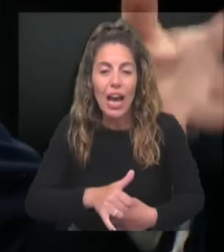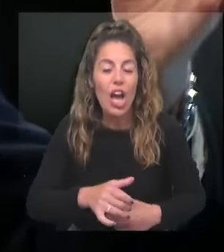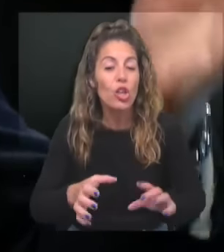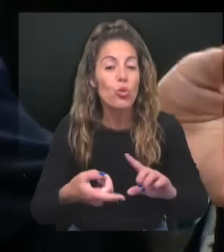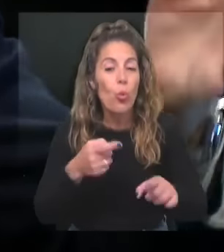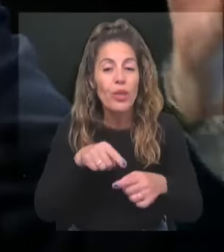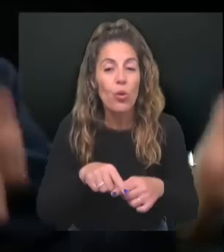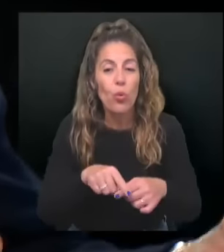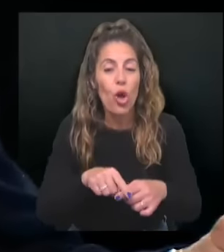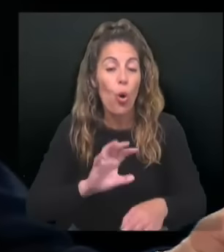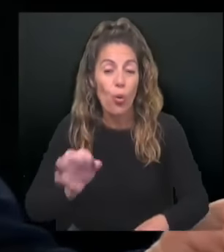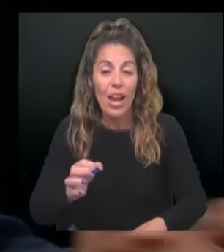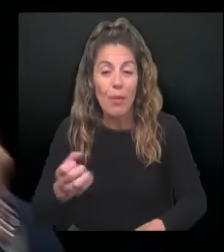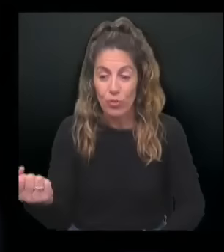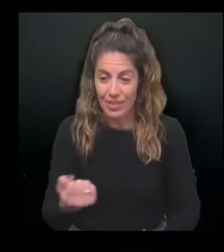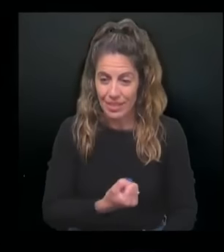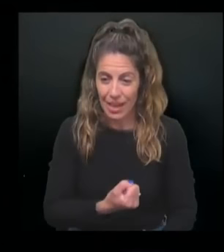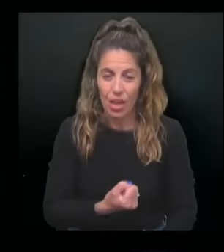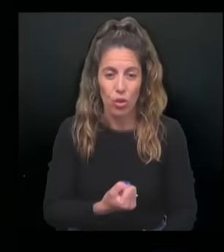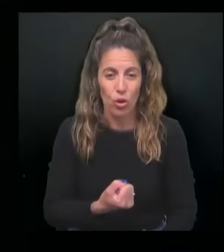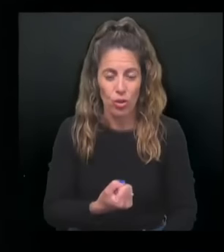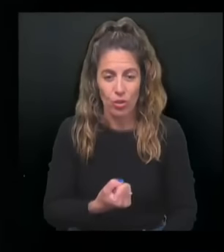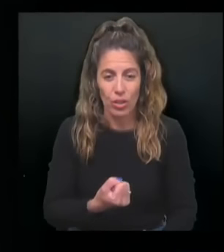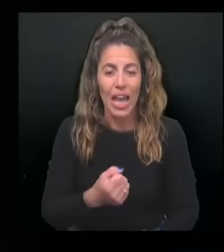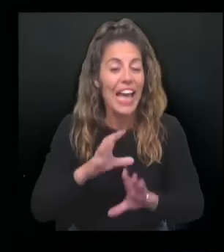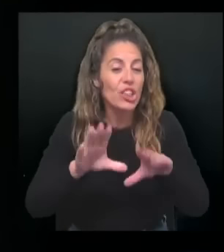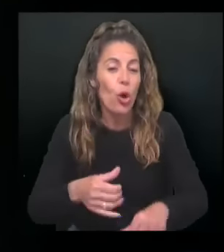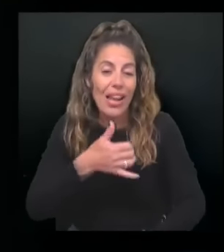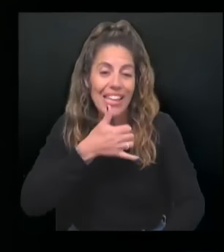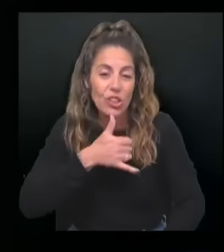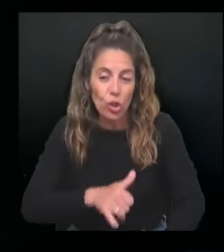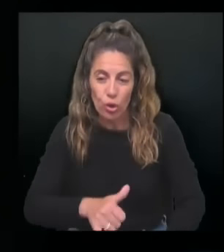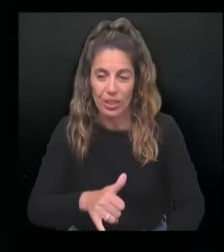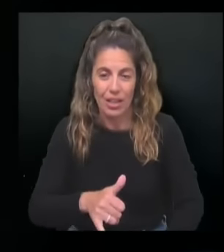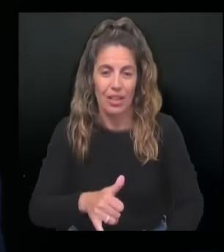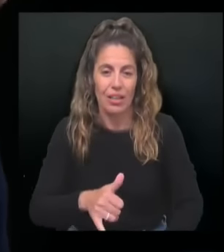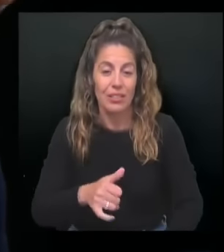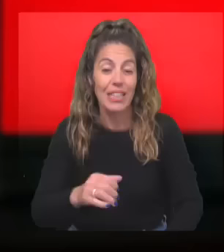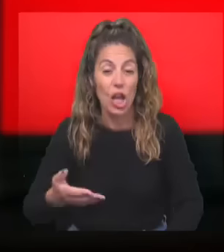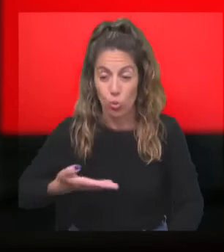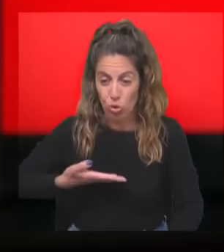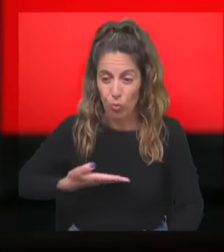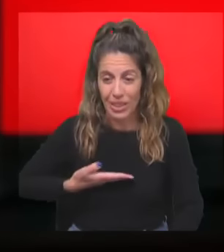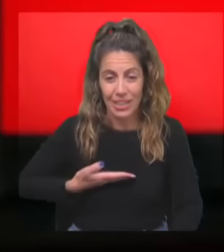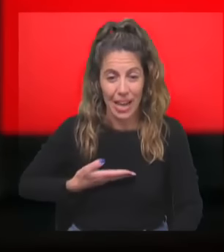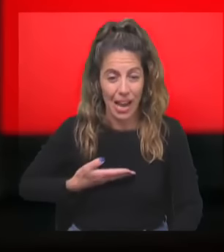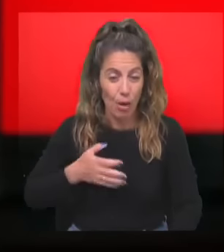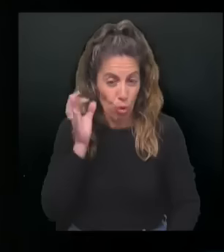también con un hermano asesinado, uh-huh, ¿no? Sí, y sí. Y toda la historia de tu sobrina, ¿no? Sí, sí,